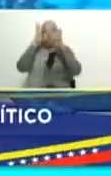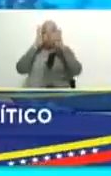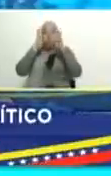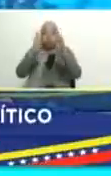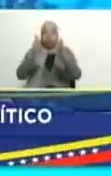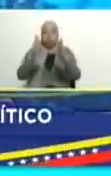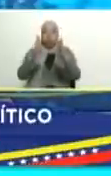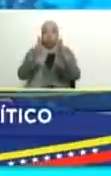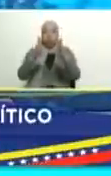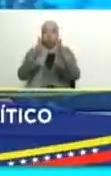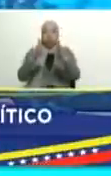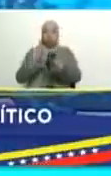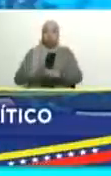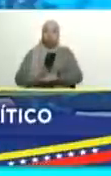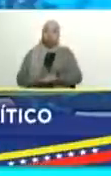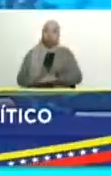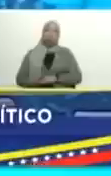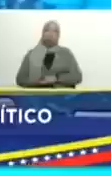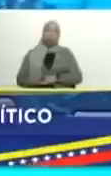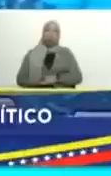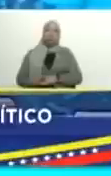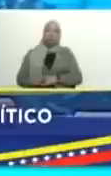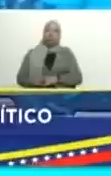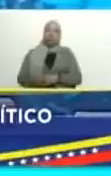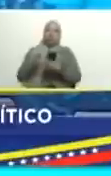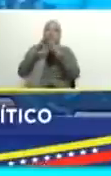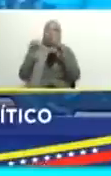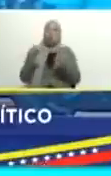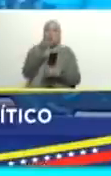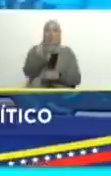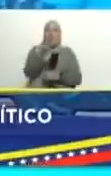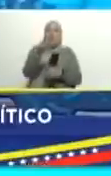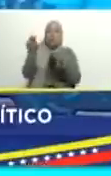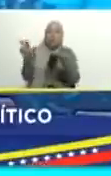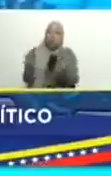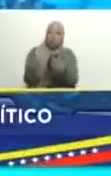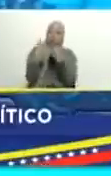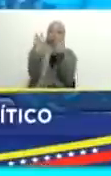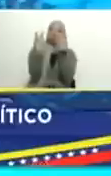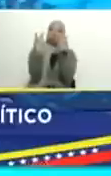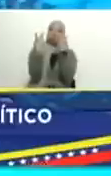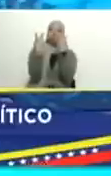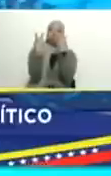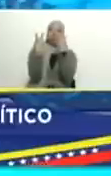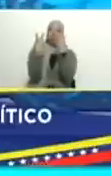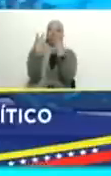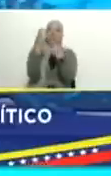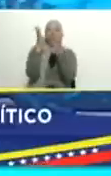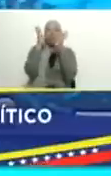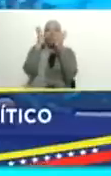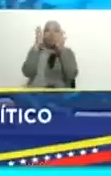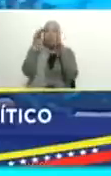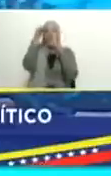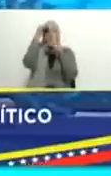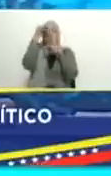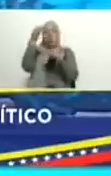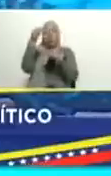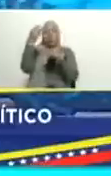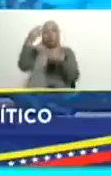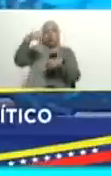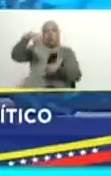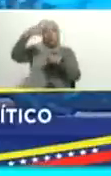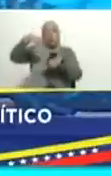oído. A todos los que nos ven, a todos los que nos escuchan, oído, por medios, redes,